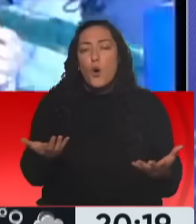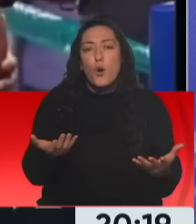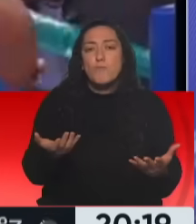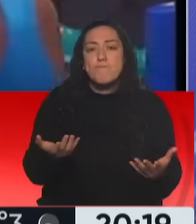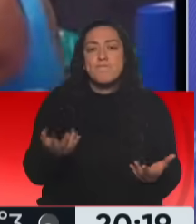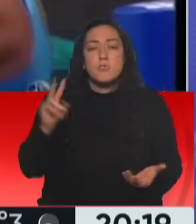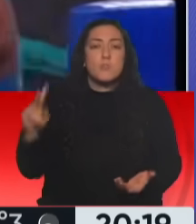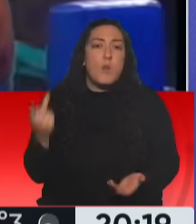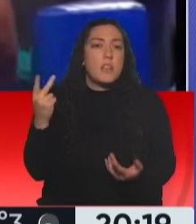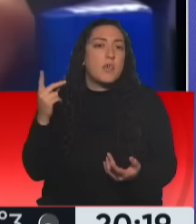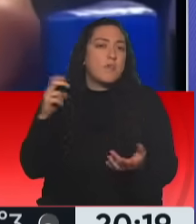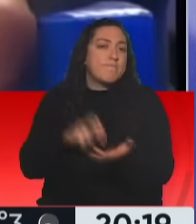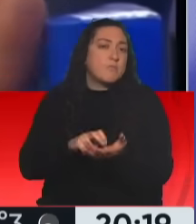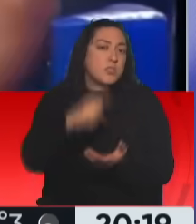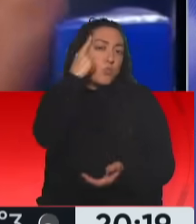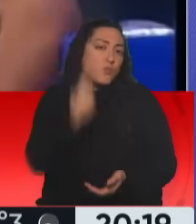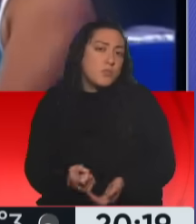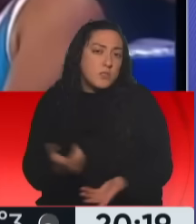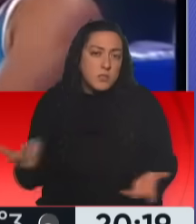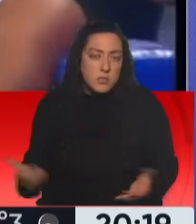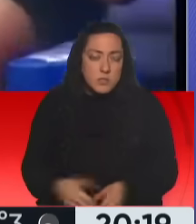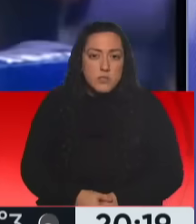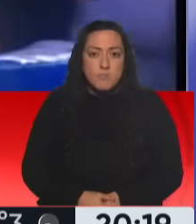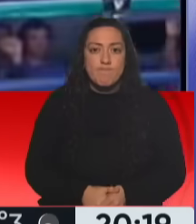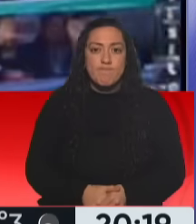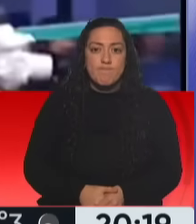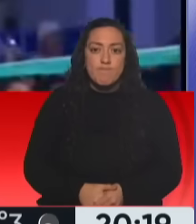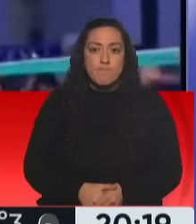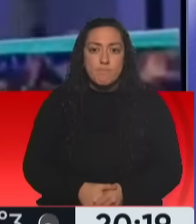triste noticia de la muerte de Locomotora, doctor.